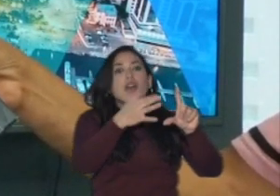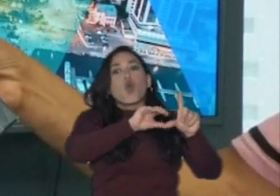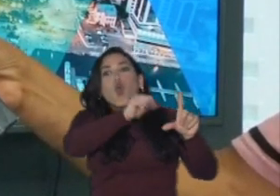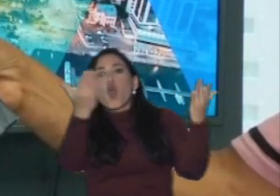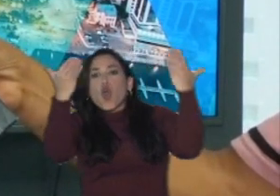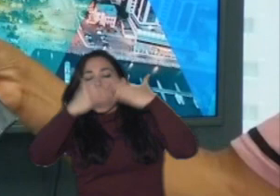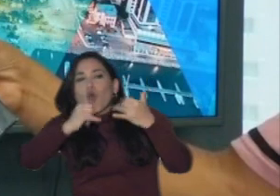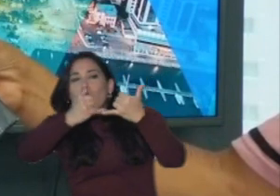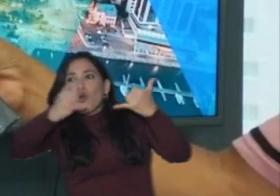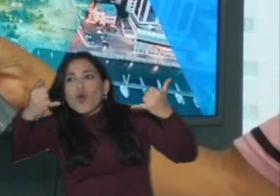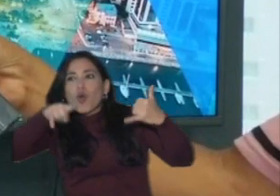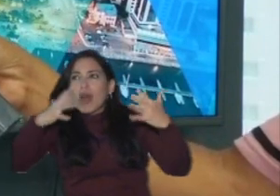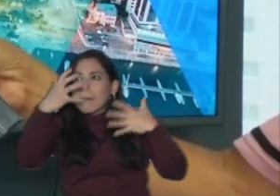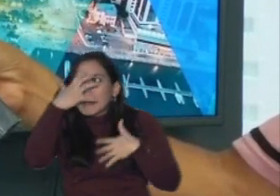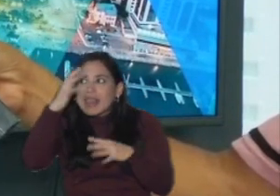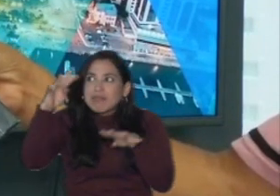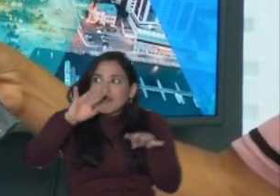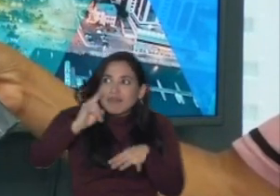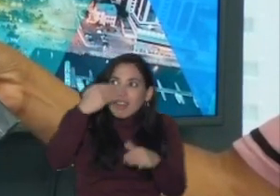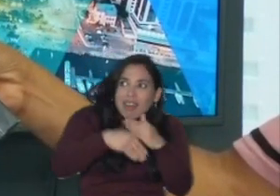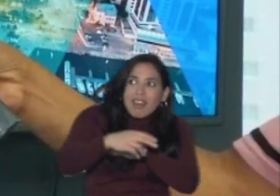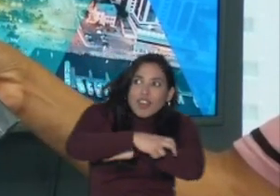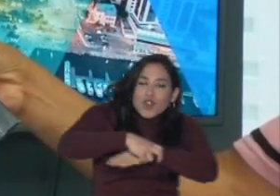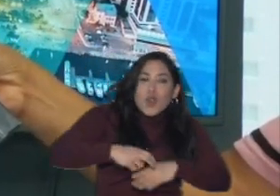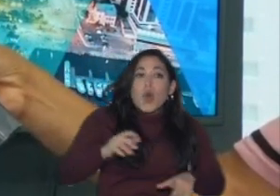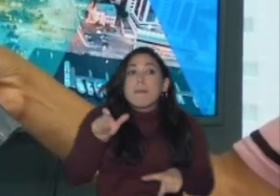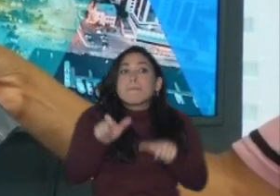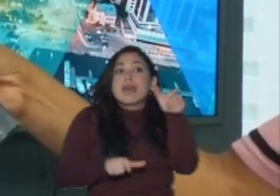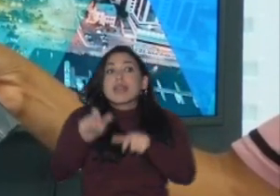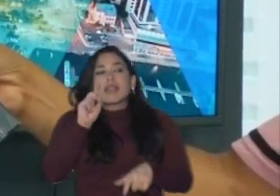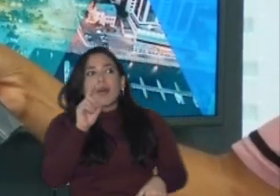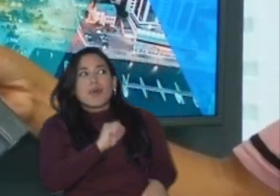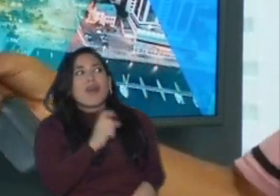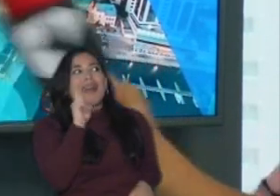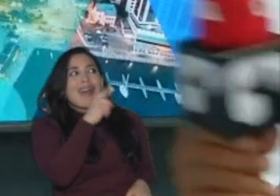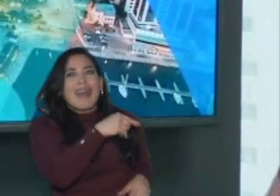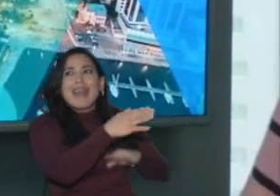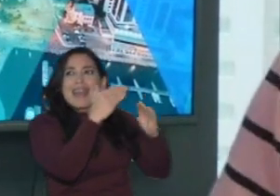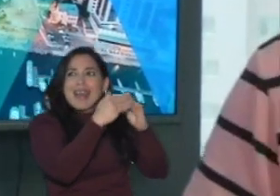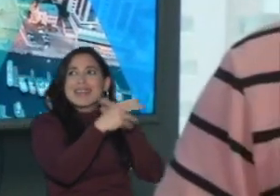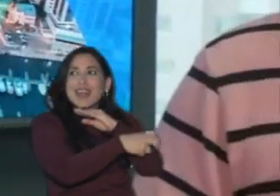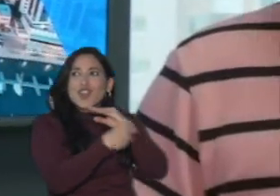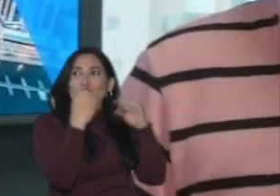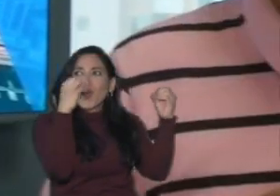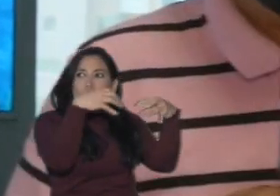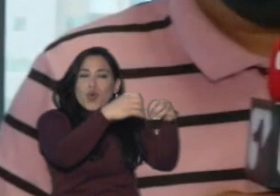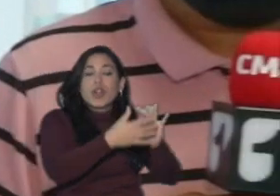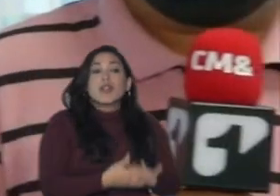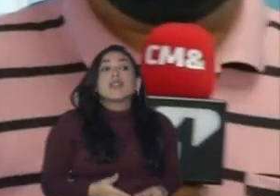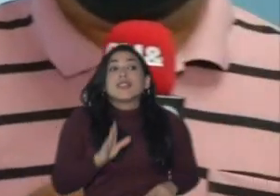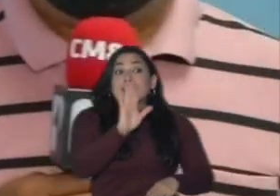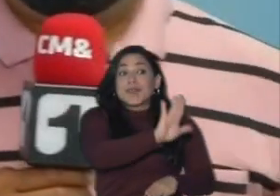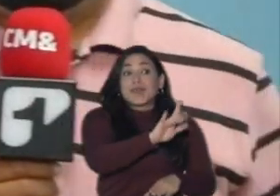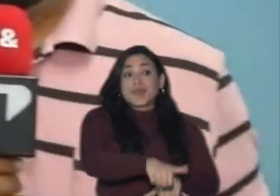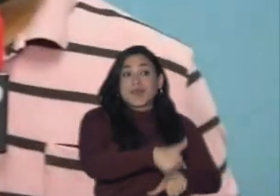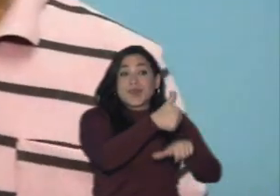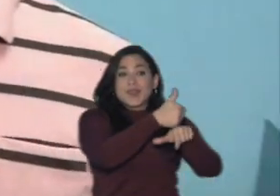les da cierta vergüenza que cualquier persona pueda detectarlo. Voy a hablar al doctor Yusi Faroy,